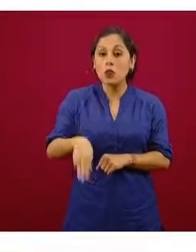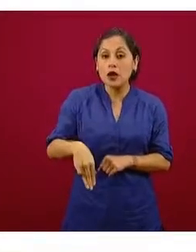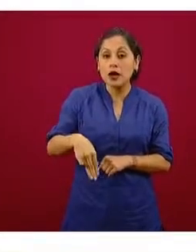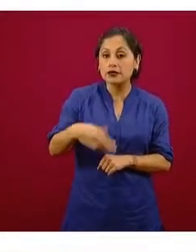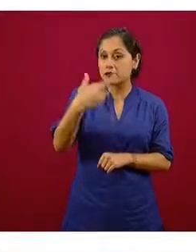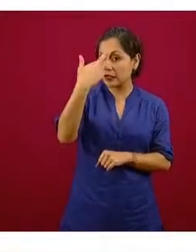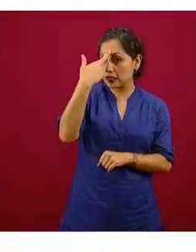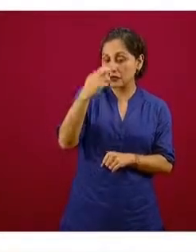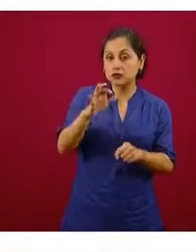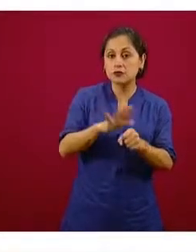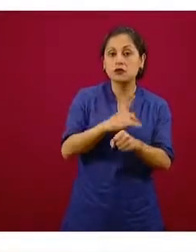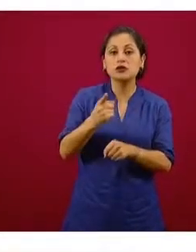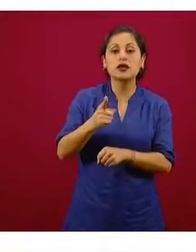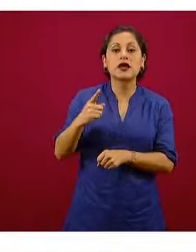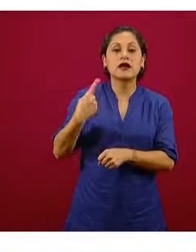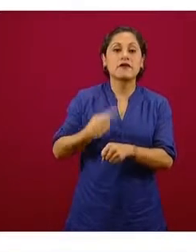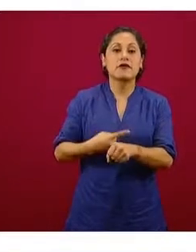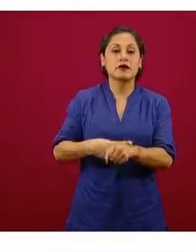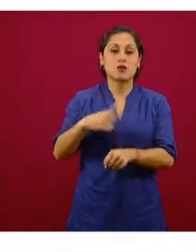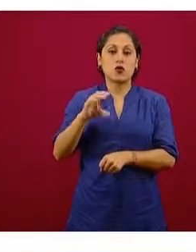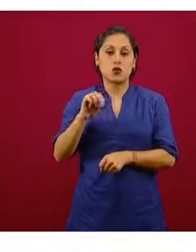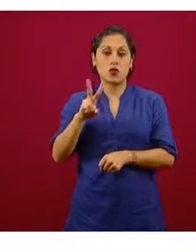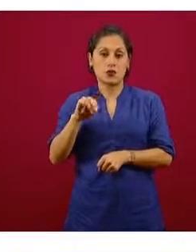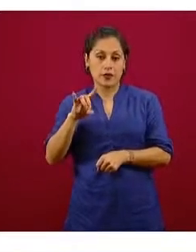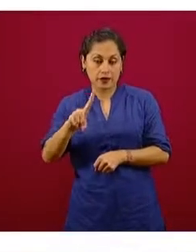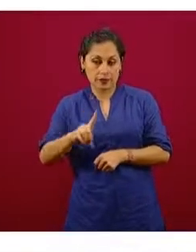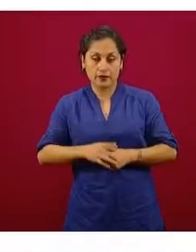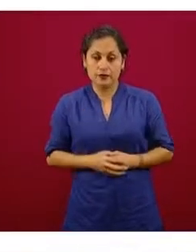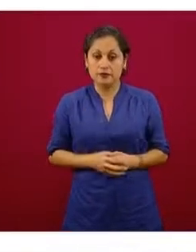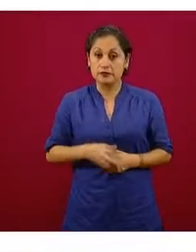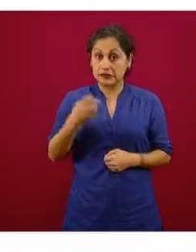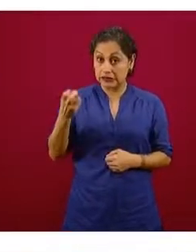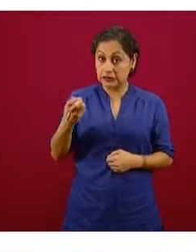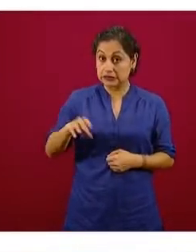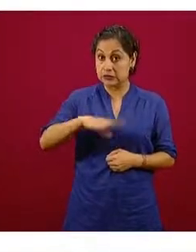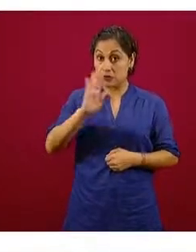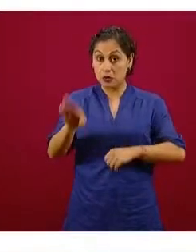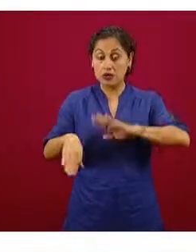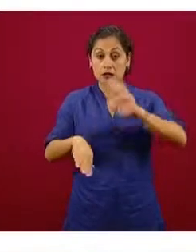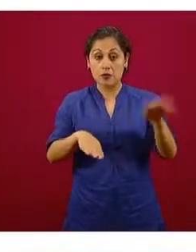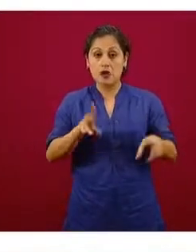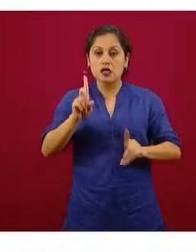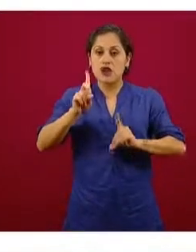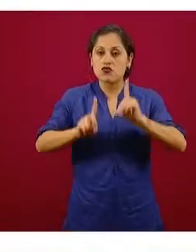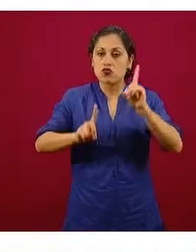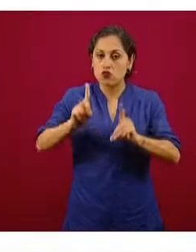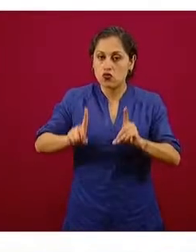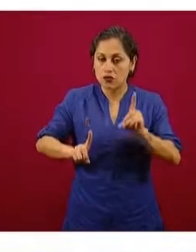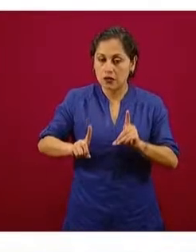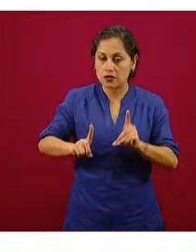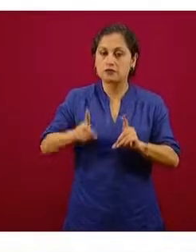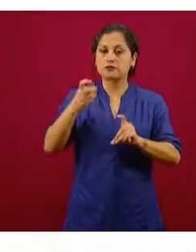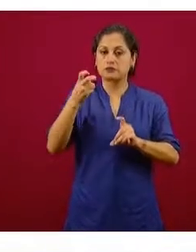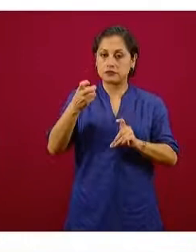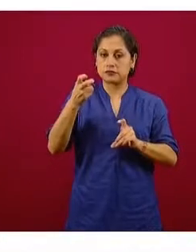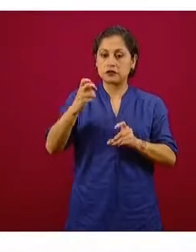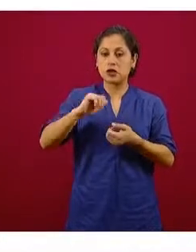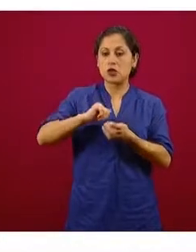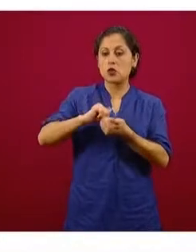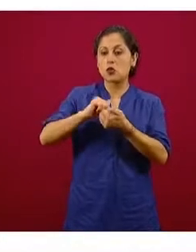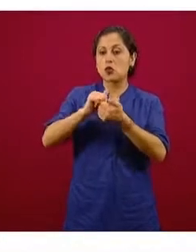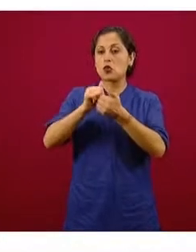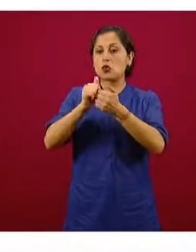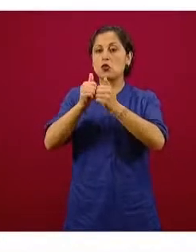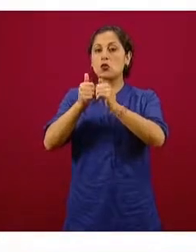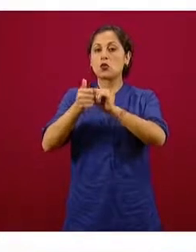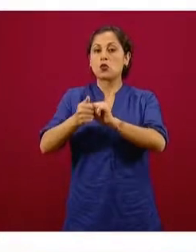de prácticamente las últimas 3 semanas, aún considerando las defunciones que están sospechosas, empiezan a tener cierta estabilidad.